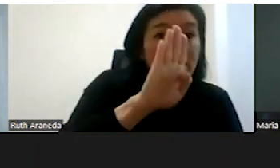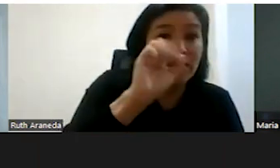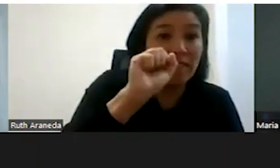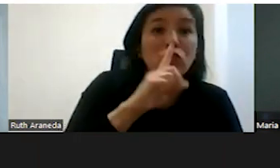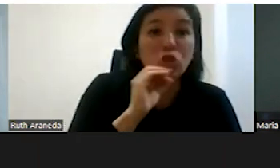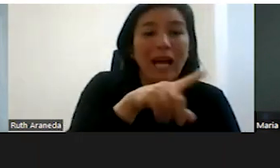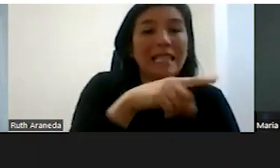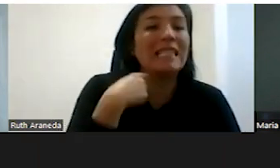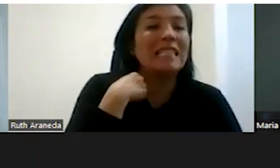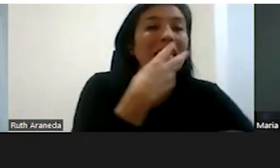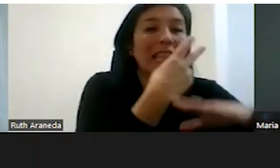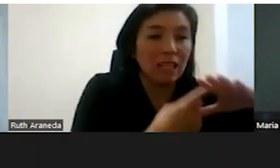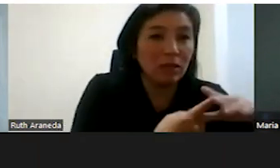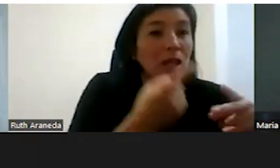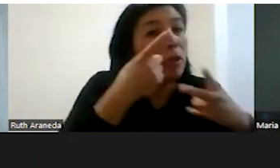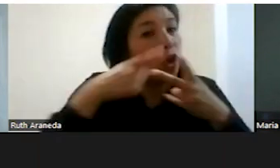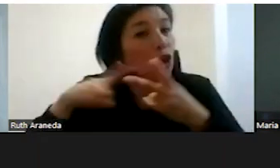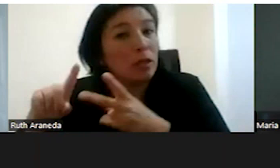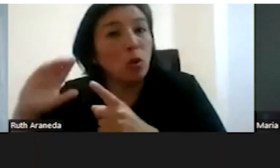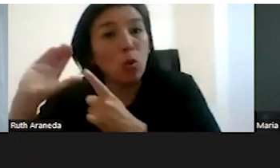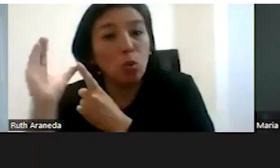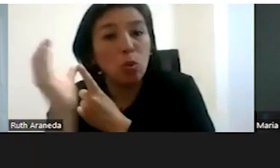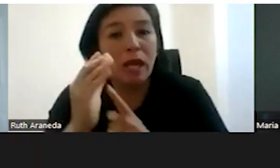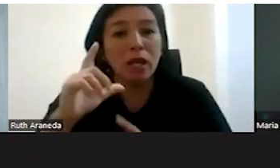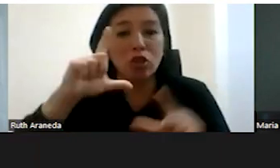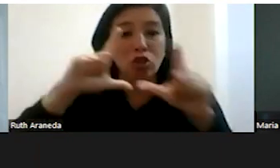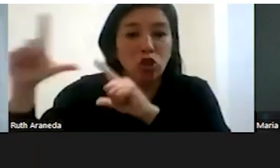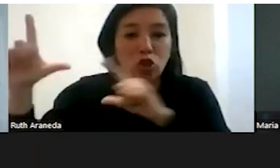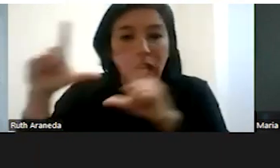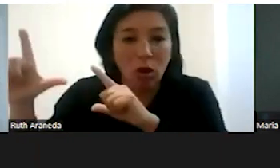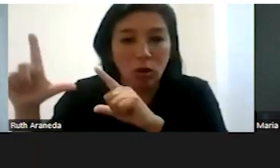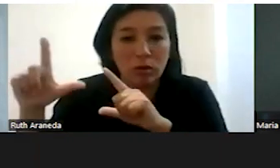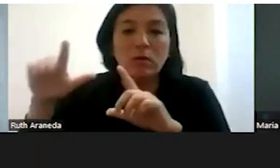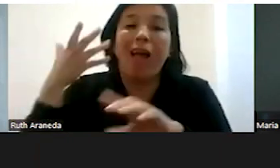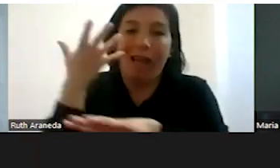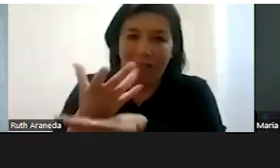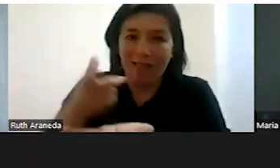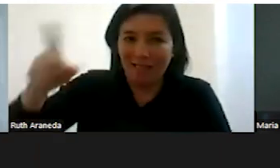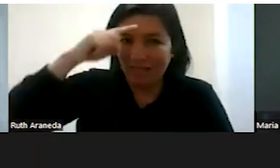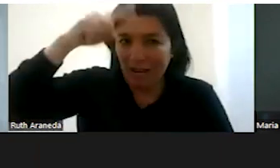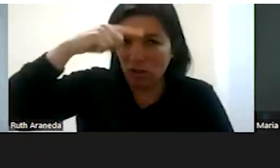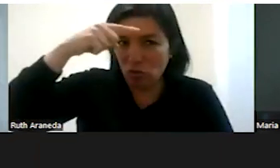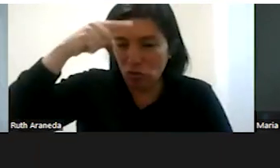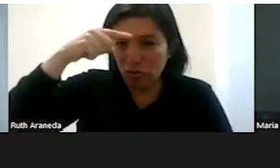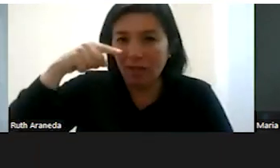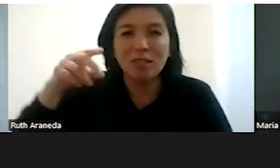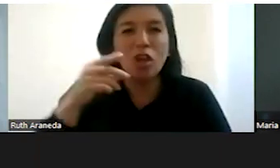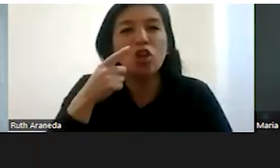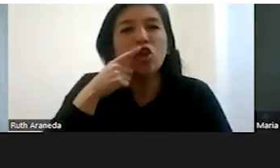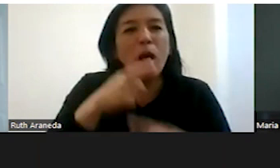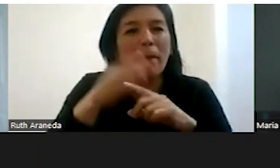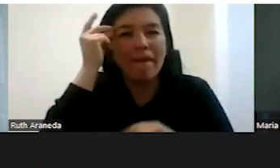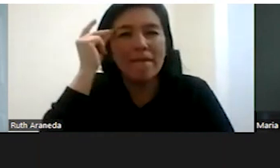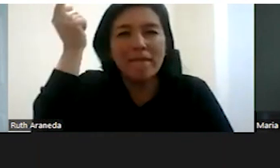Bato, como Yoyeo, la otra tradición, en Yoyeo, al lado de San Antonio. Entonces, claro, son nombres que se inventan cuando se